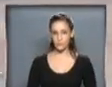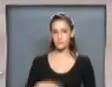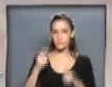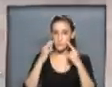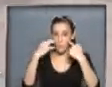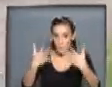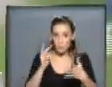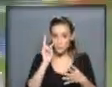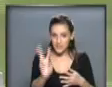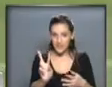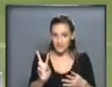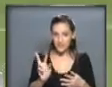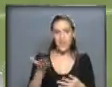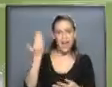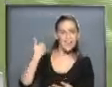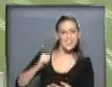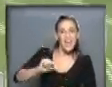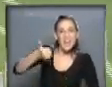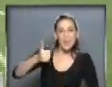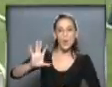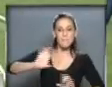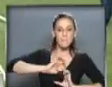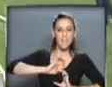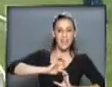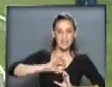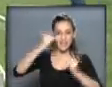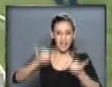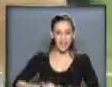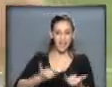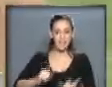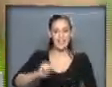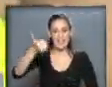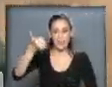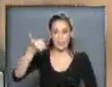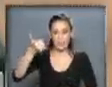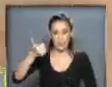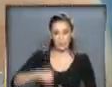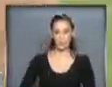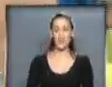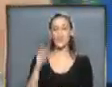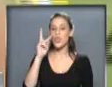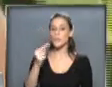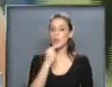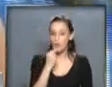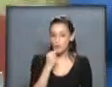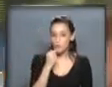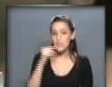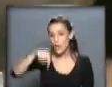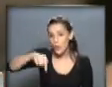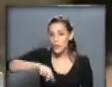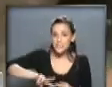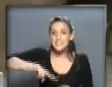lanzamiento. Lauro, que fue ganador de la medalla de bronce en lanzamiento de bala en los Juegos Panamericanos de Guadalajara en 2011. Y en este segundo